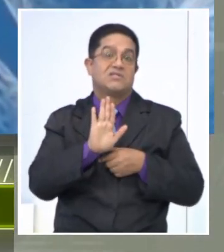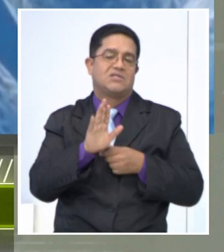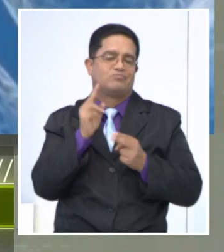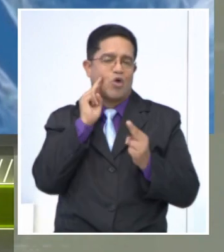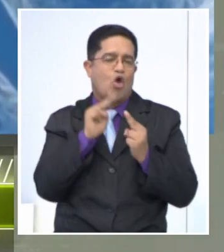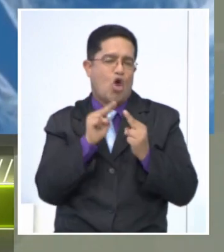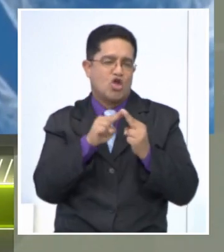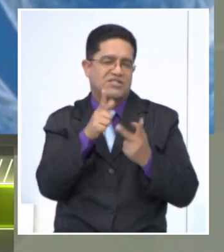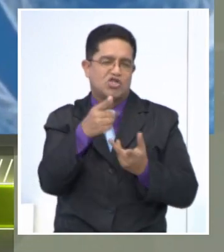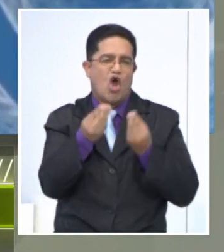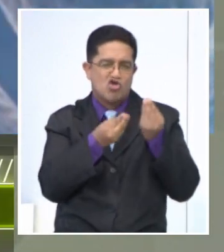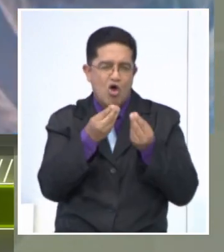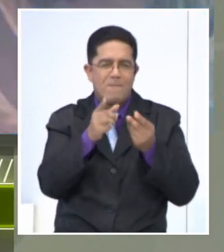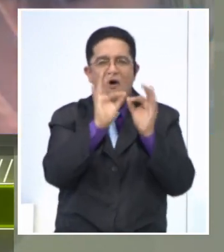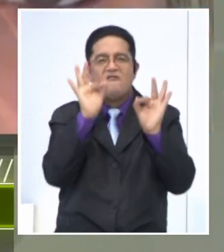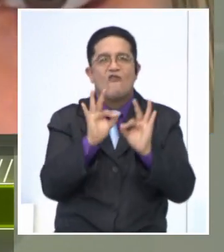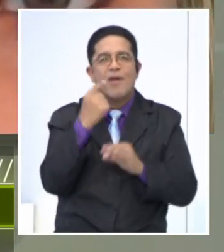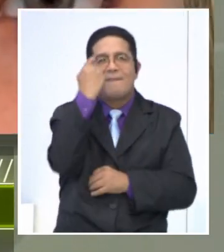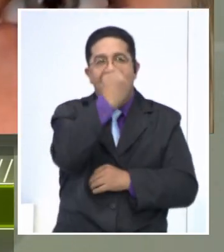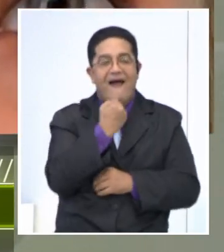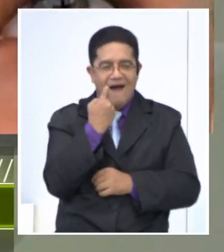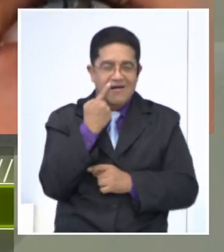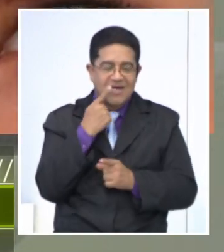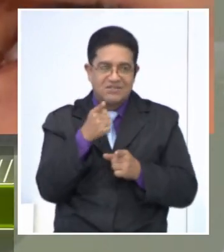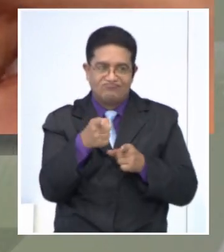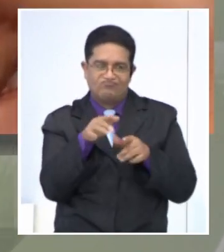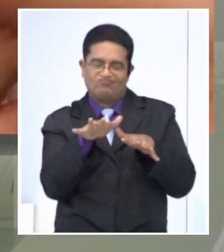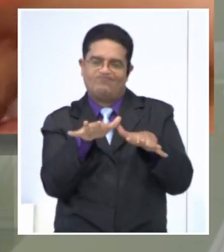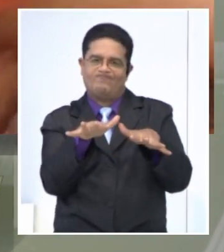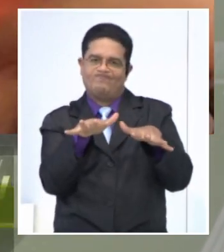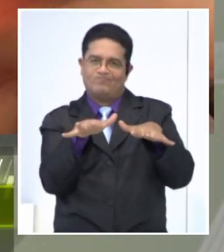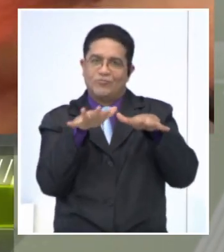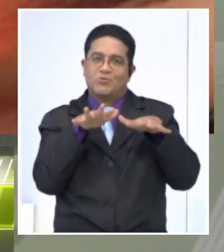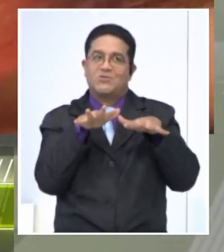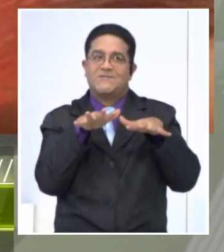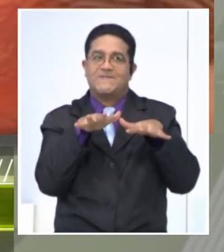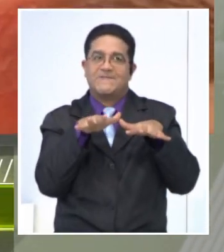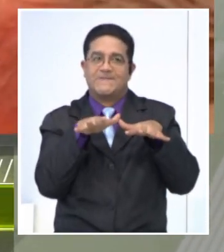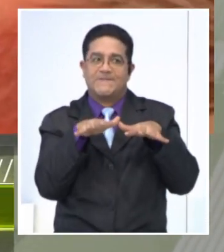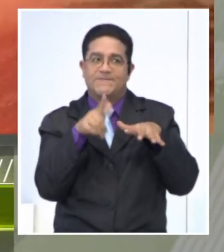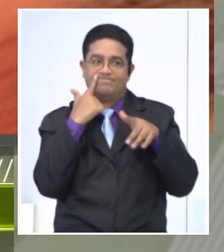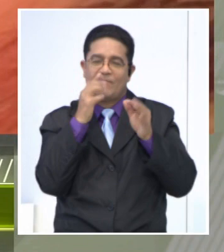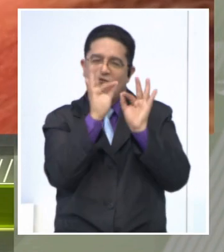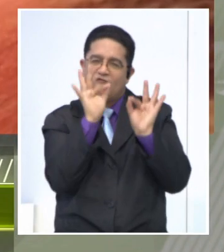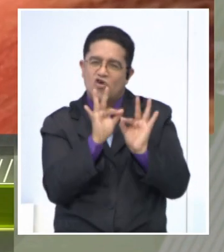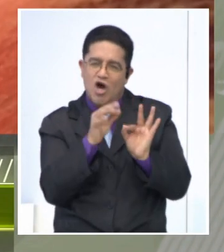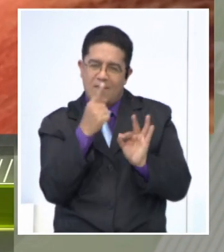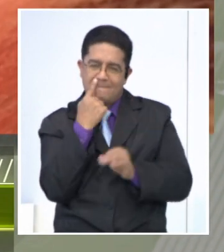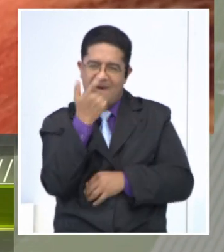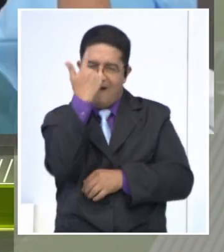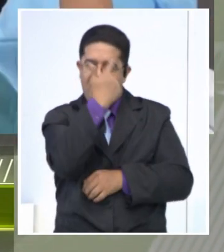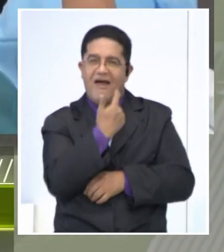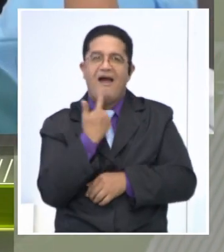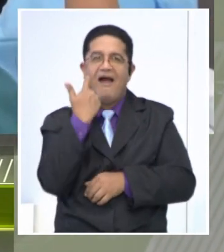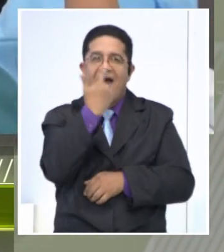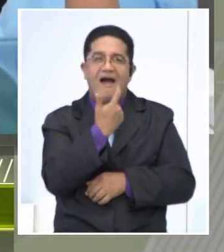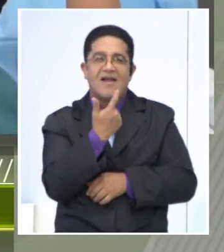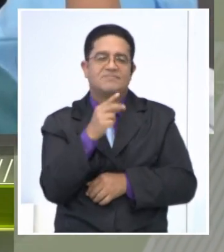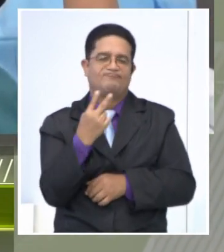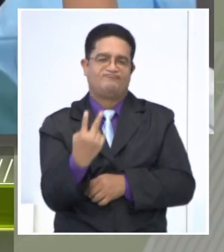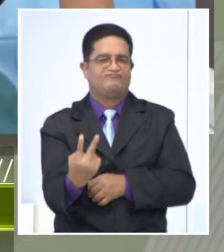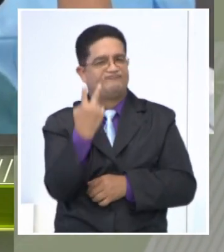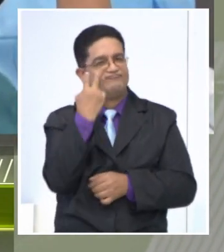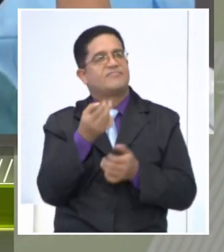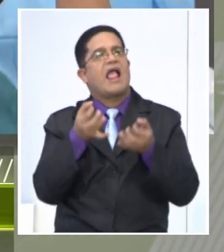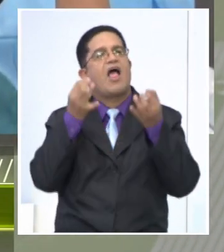mímica facial uno logra armonizar y mejorar muchísimo la estética del paciente, que se vea natural